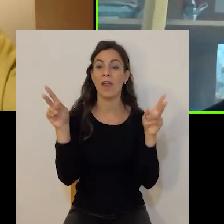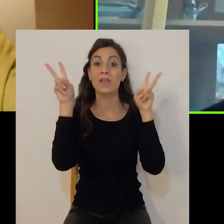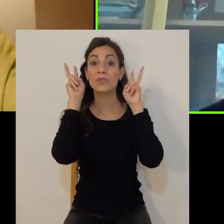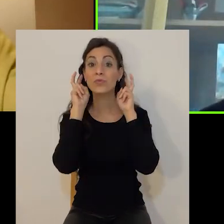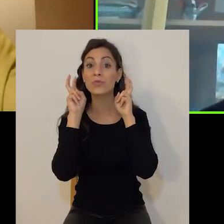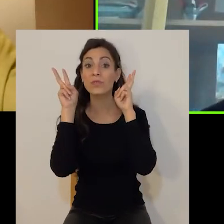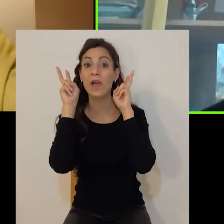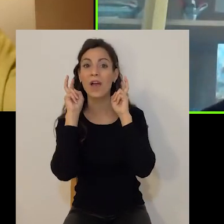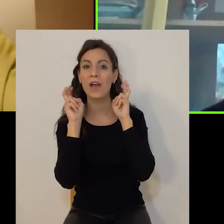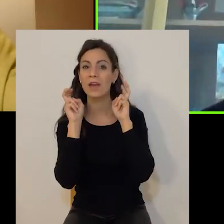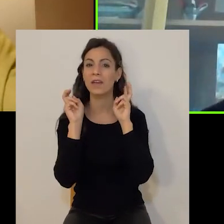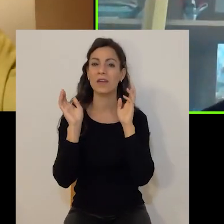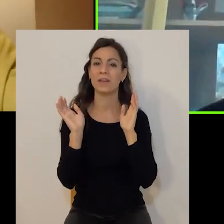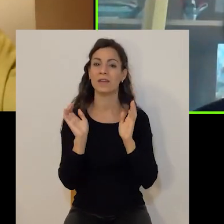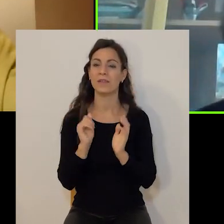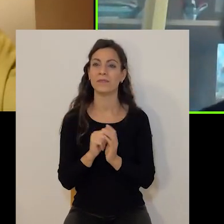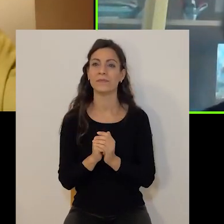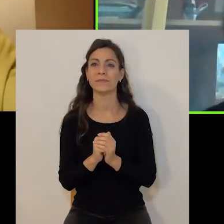escuchar,